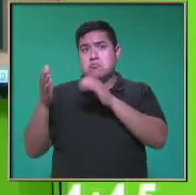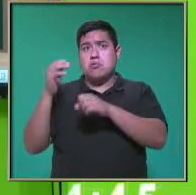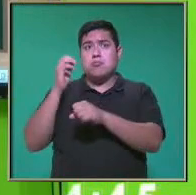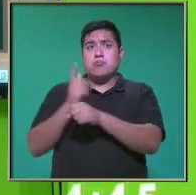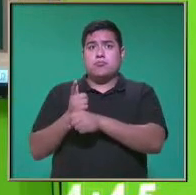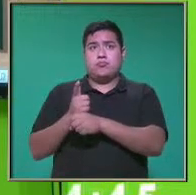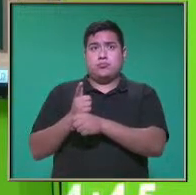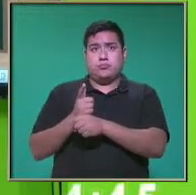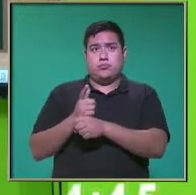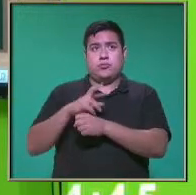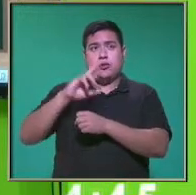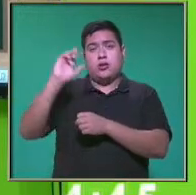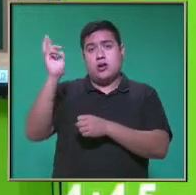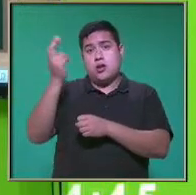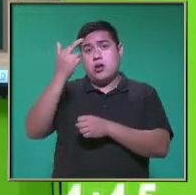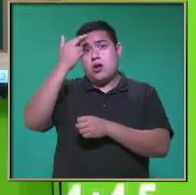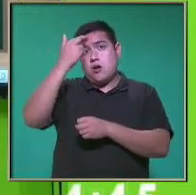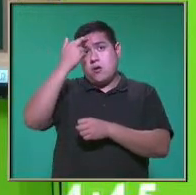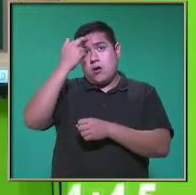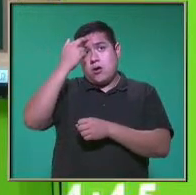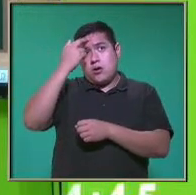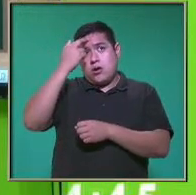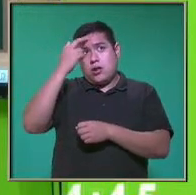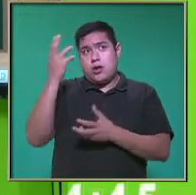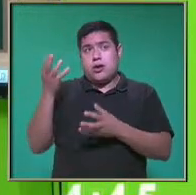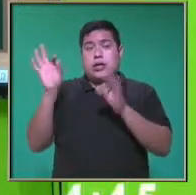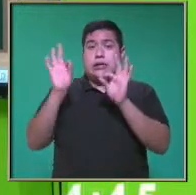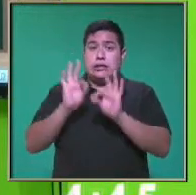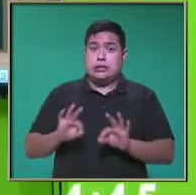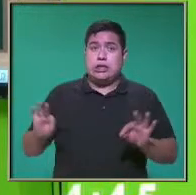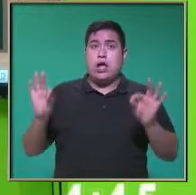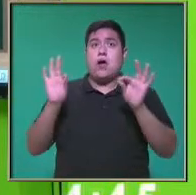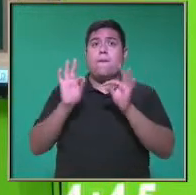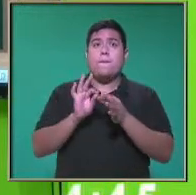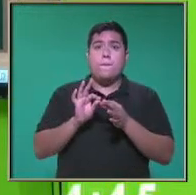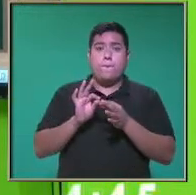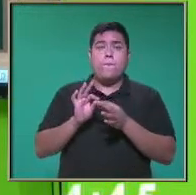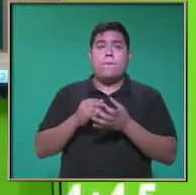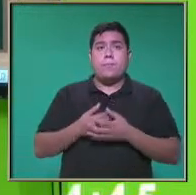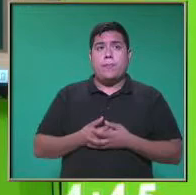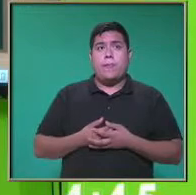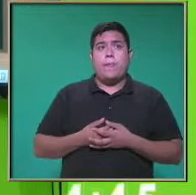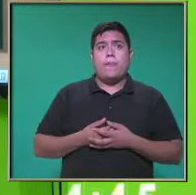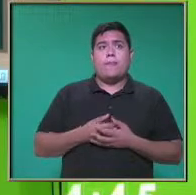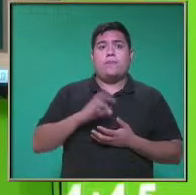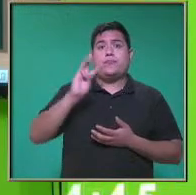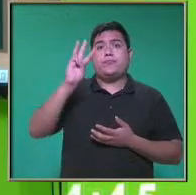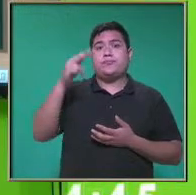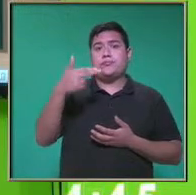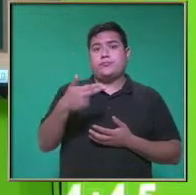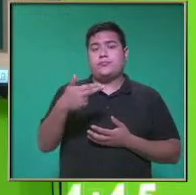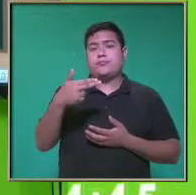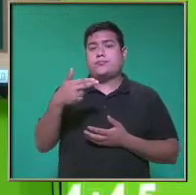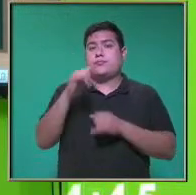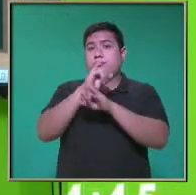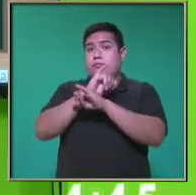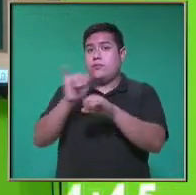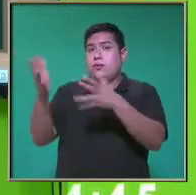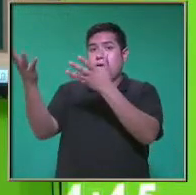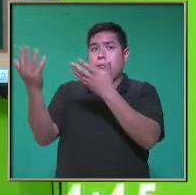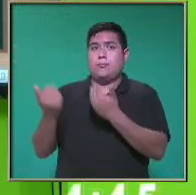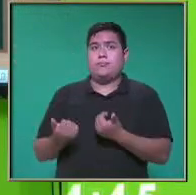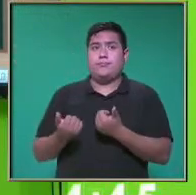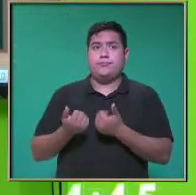for those kind of exercises of reading comprehension, you need to use the WH question words. Recuerda que para este tipo